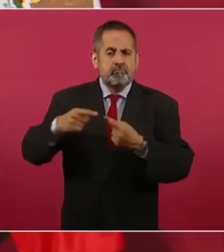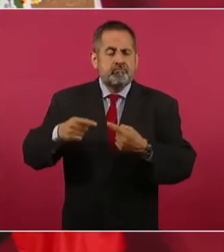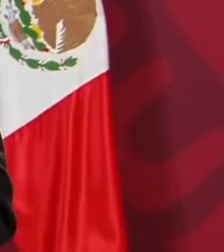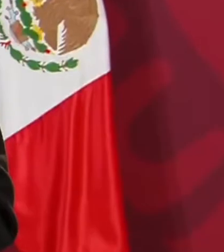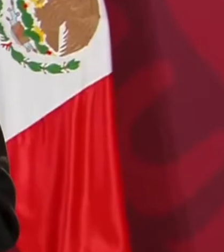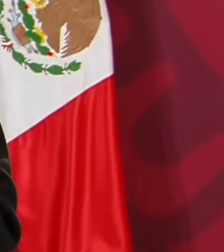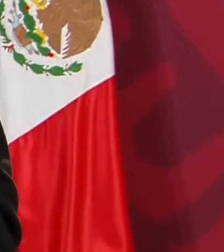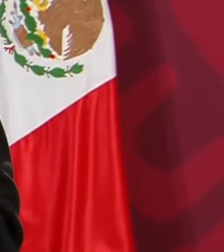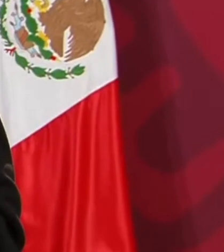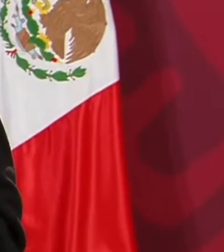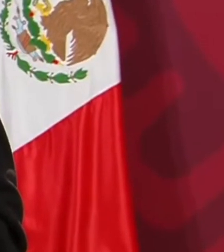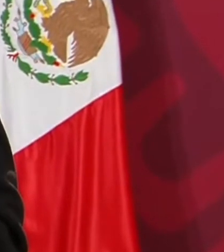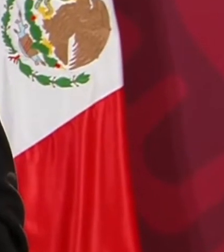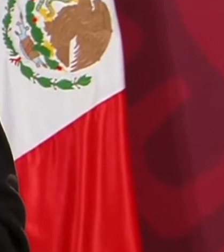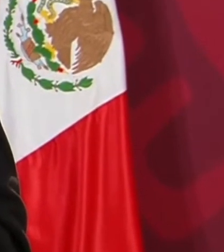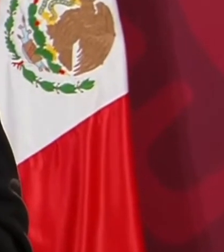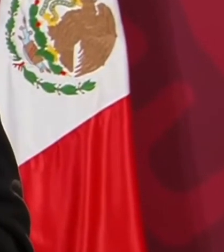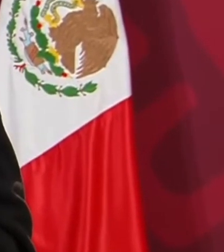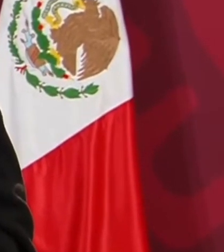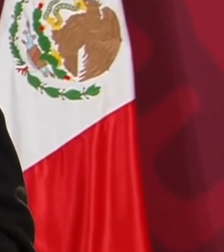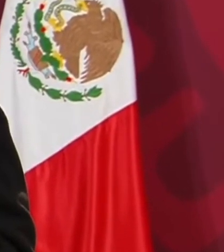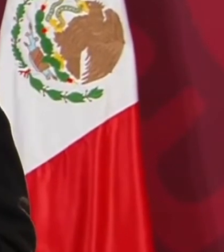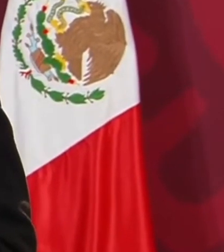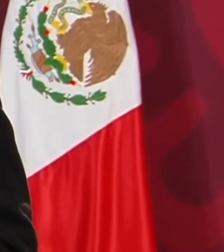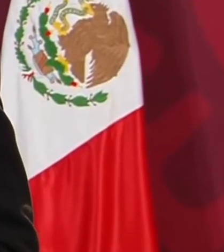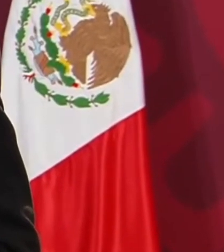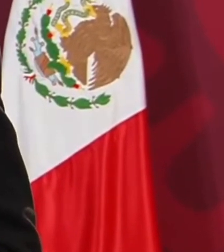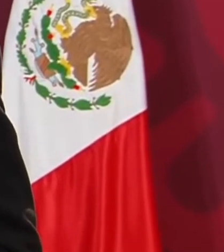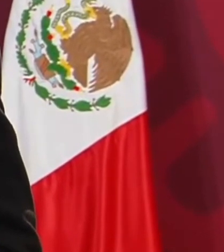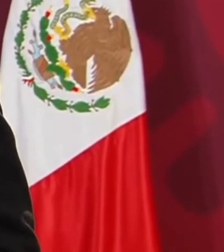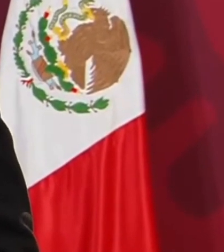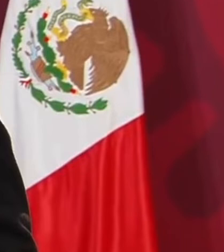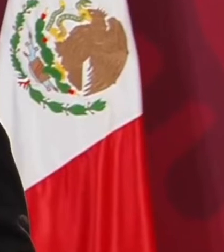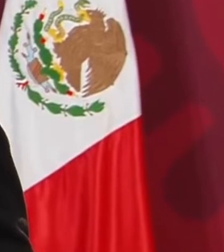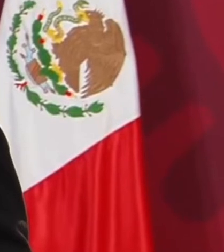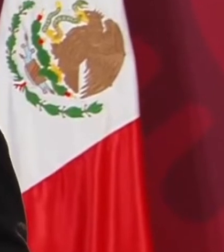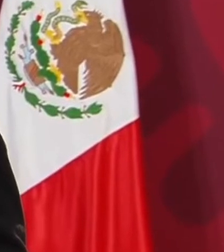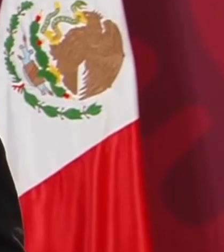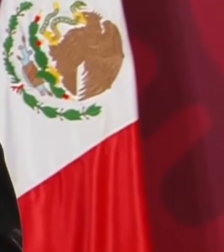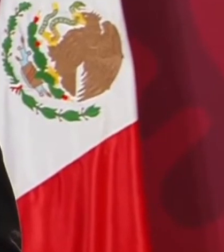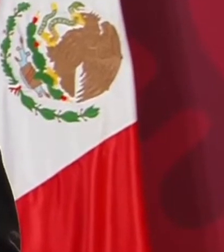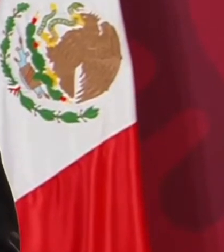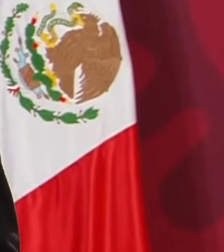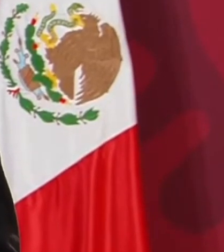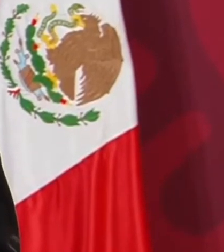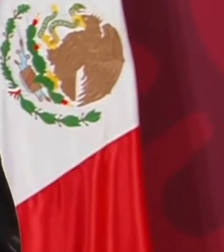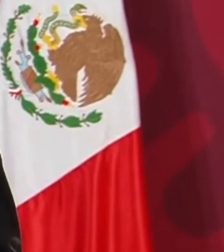pero sabe lo que estamos haciendo, está informado.